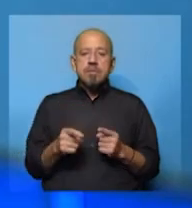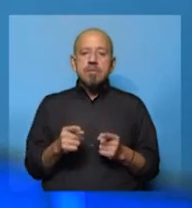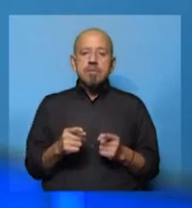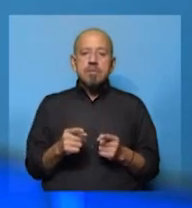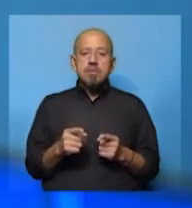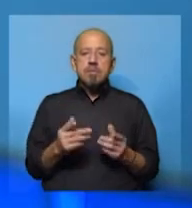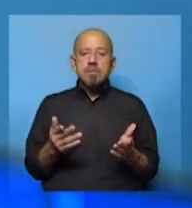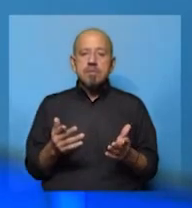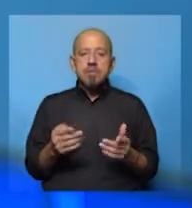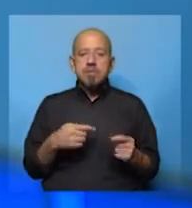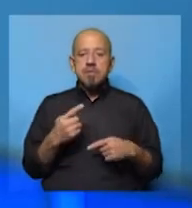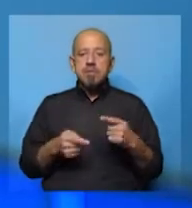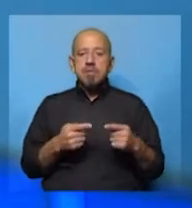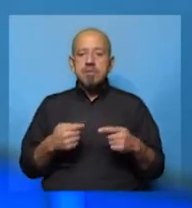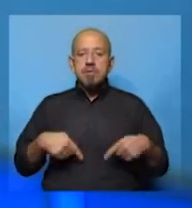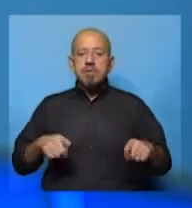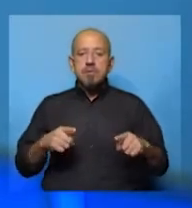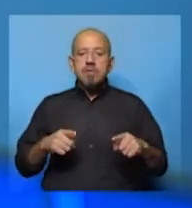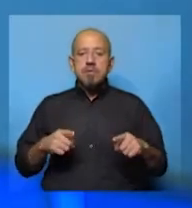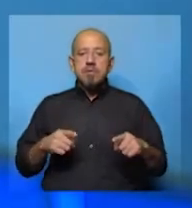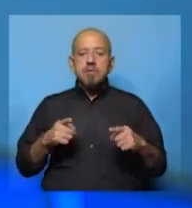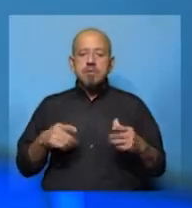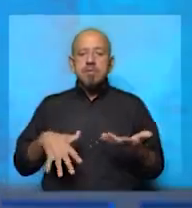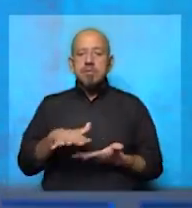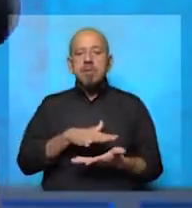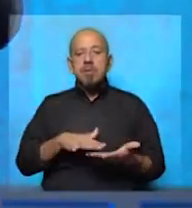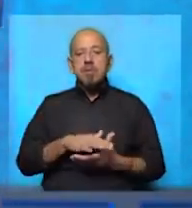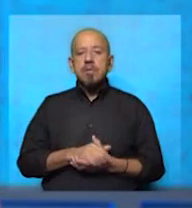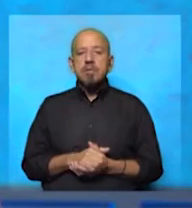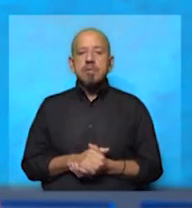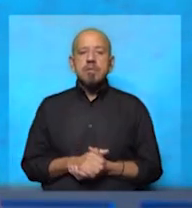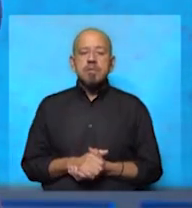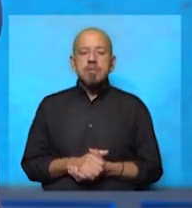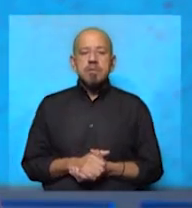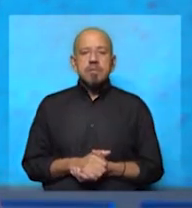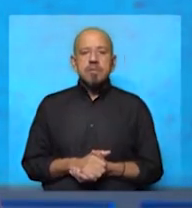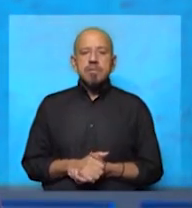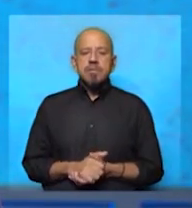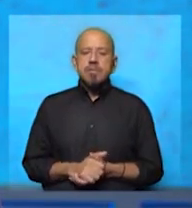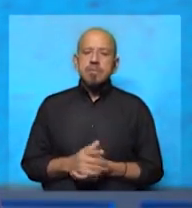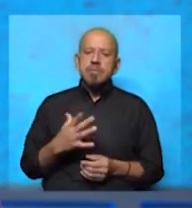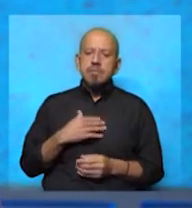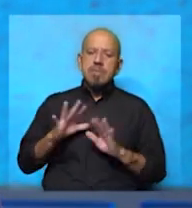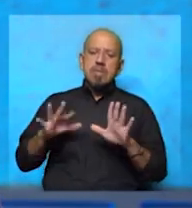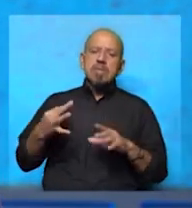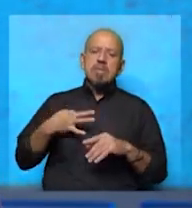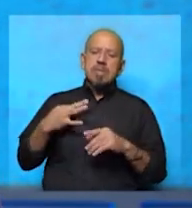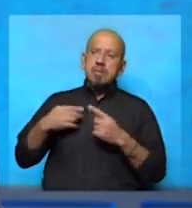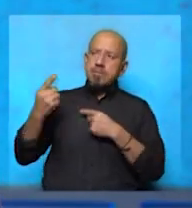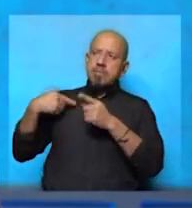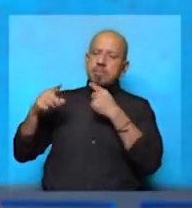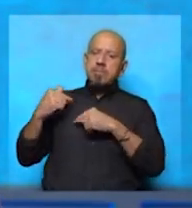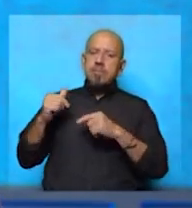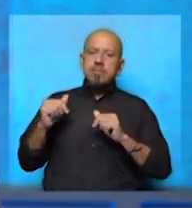deuda sigue siendo enorme con con ese barrio Ana ahí en la primera pregunta que hacía la colega 10 años atrás Es una pregunta que